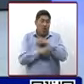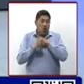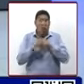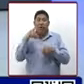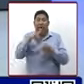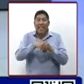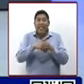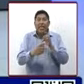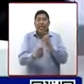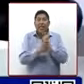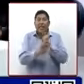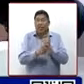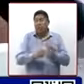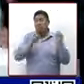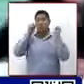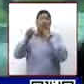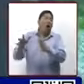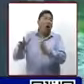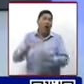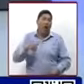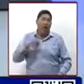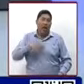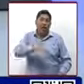taxi. Y lo dejó en Apacoma.